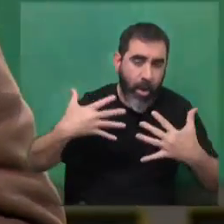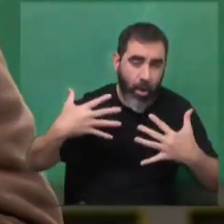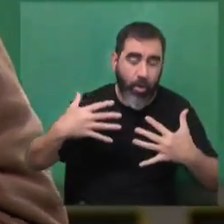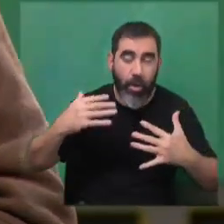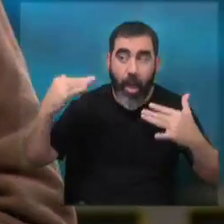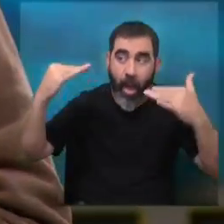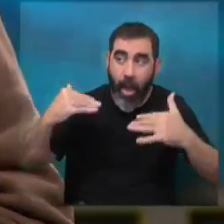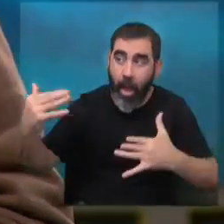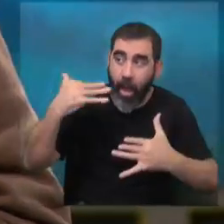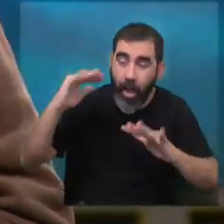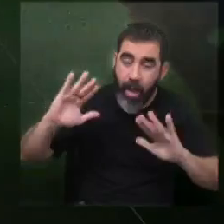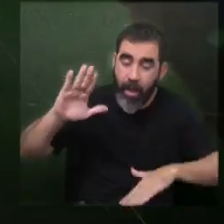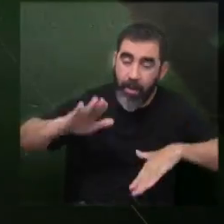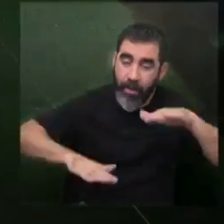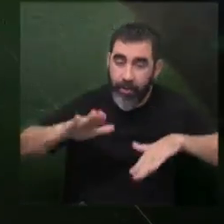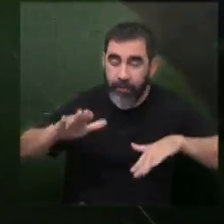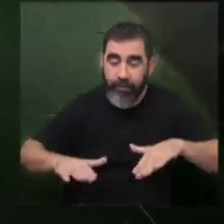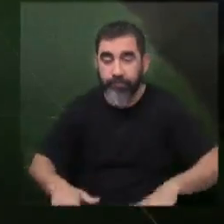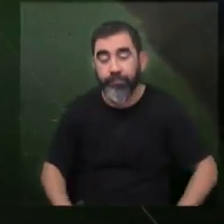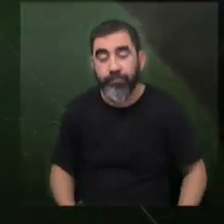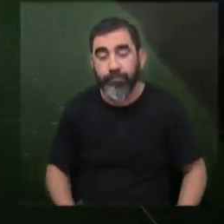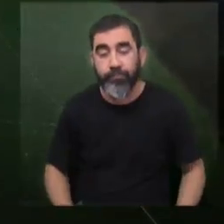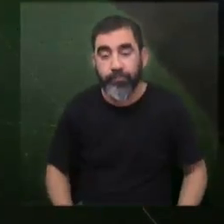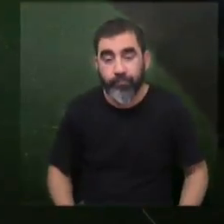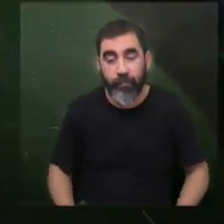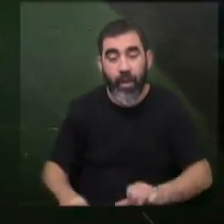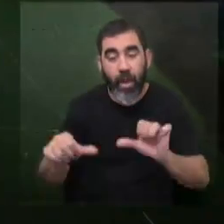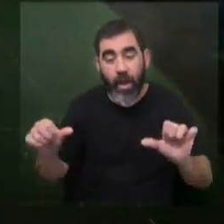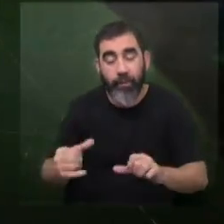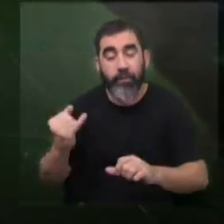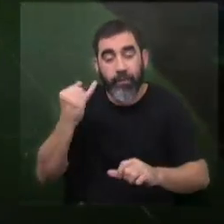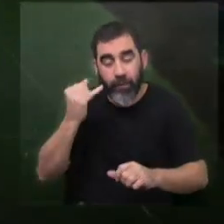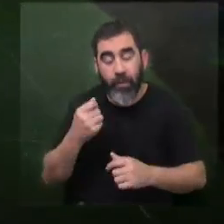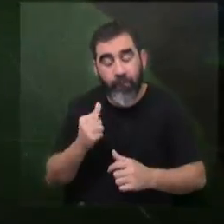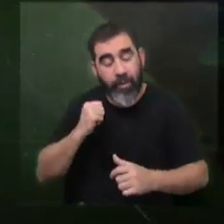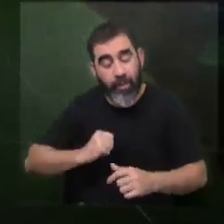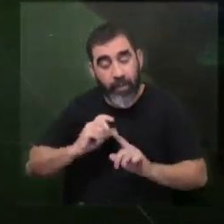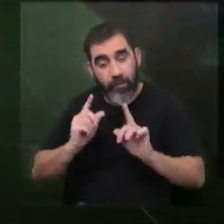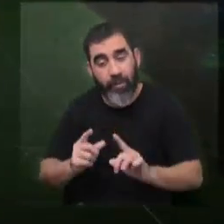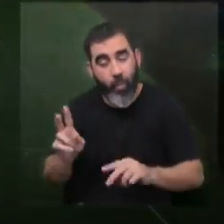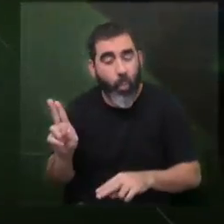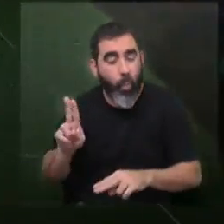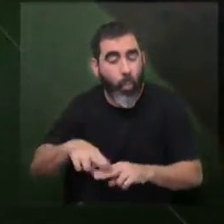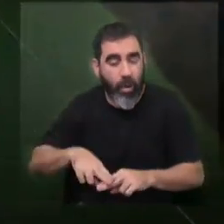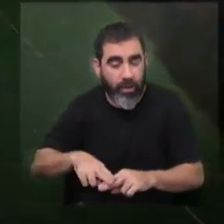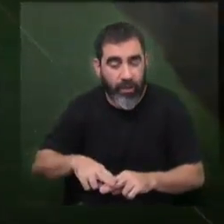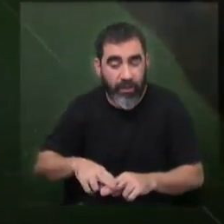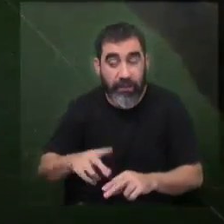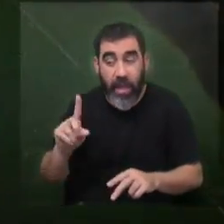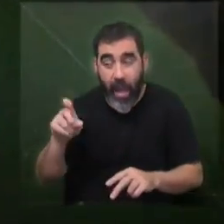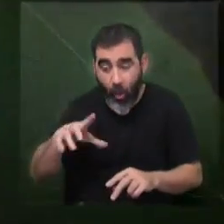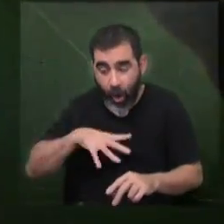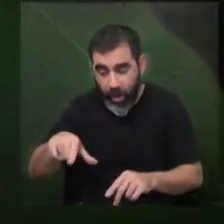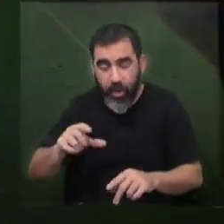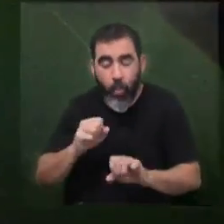oxígeno, entonces se desgastan por su actividad sexual continua, y entonces tienden a morirse eventualmente, aunque el charco no se seque, ¿no? En algunos